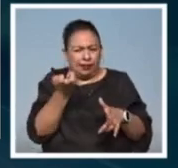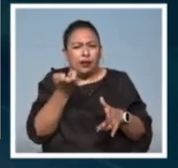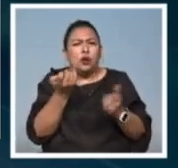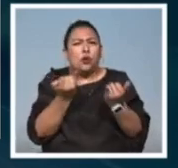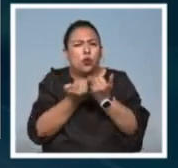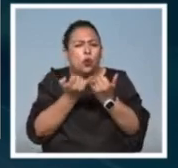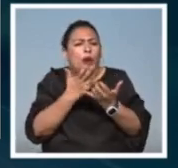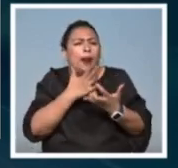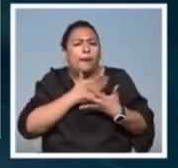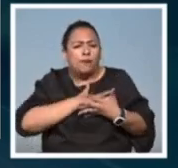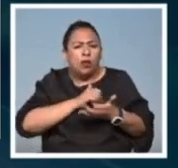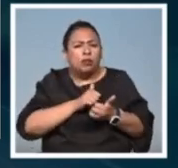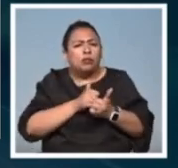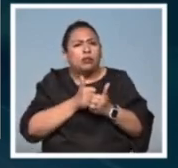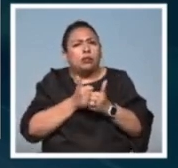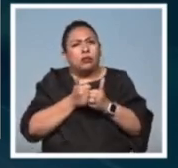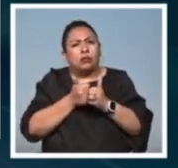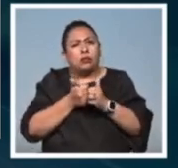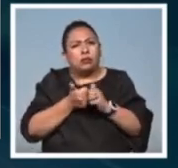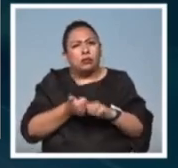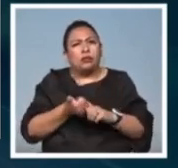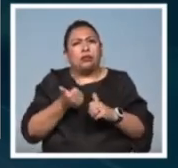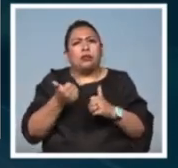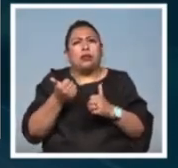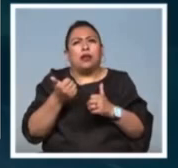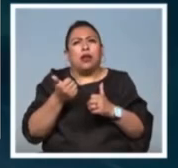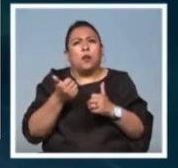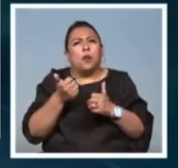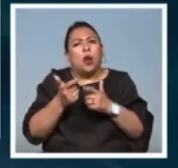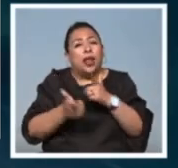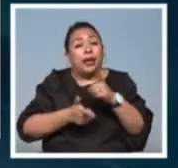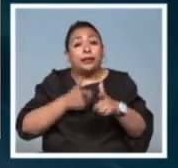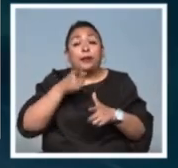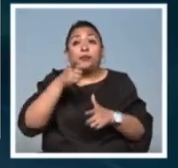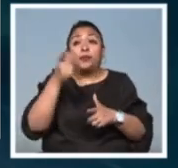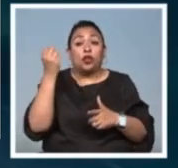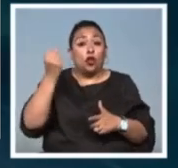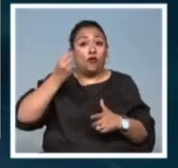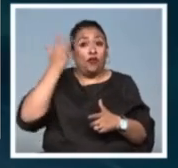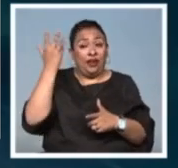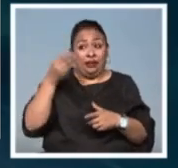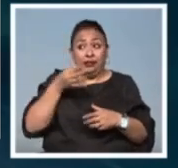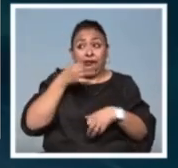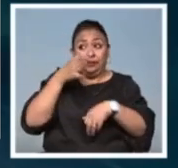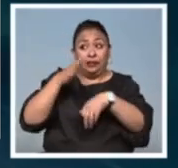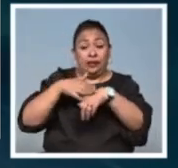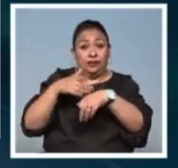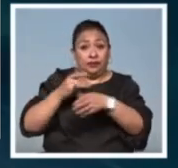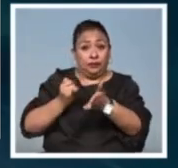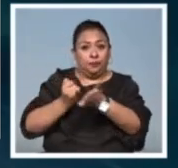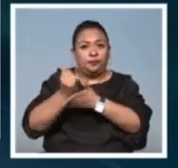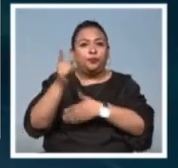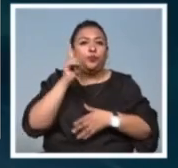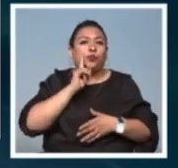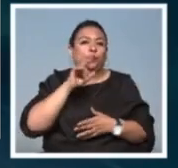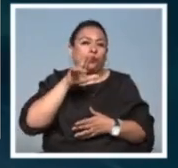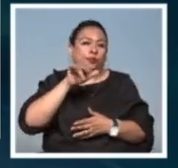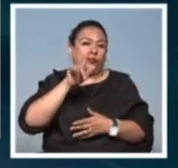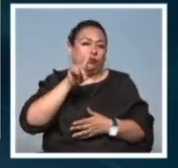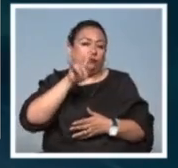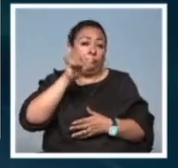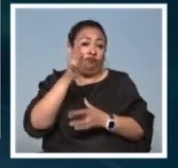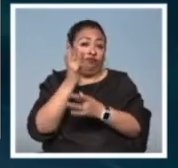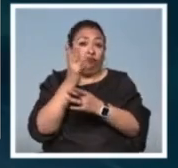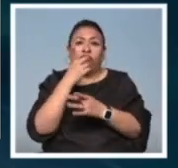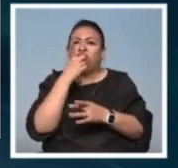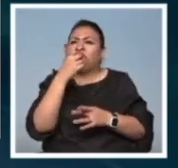porque se vuelve más lenta la llegada. Durante la conferencia en donde fue dado a conocer el fallo, Natalia Litvinova